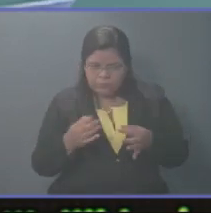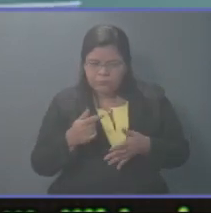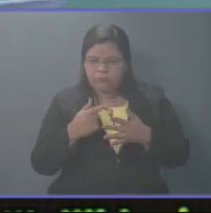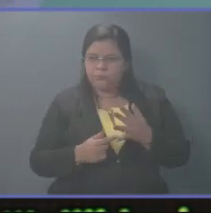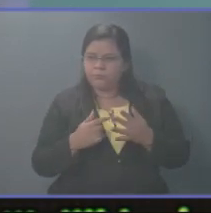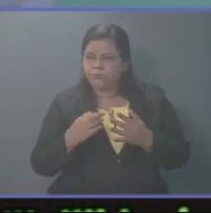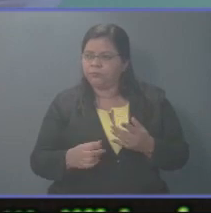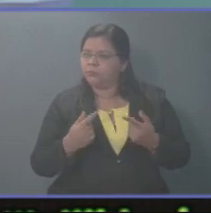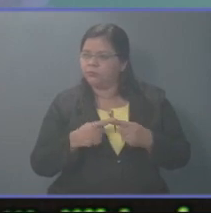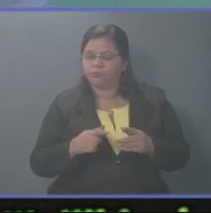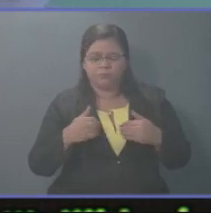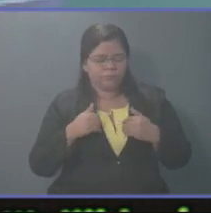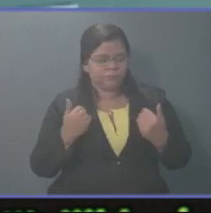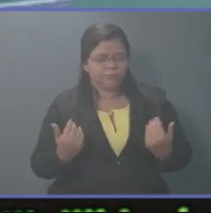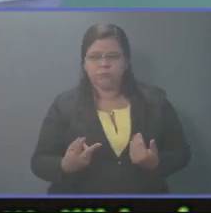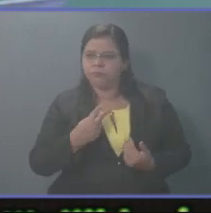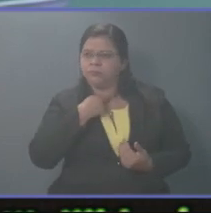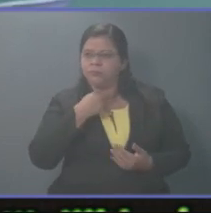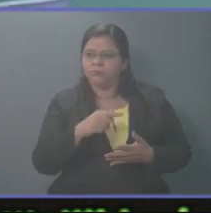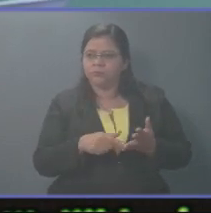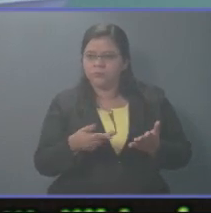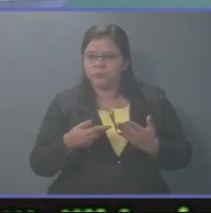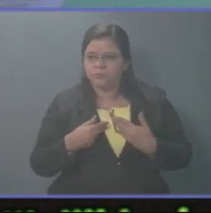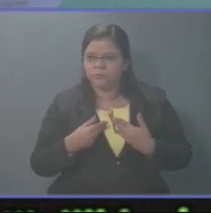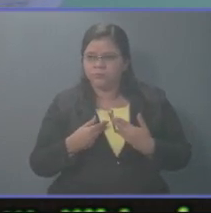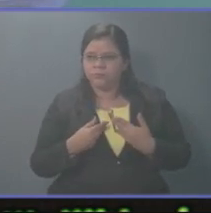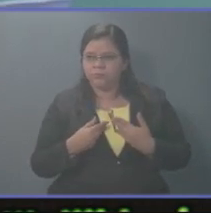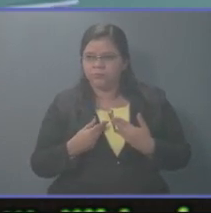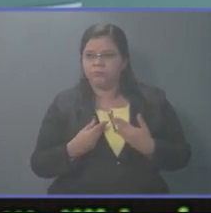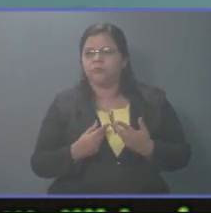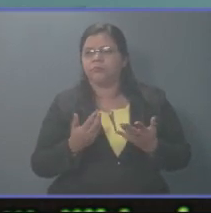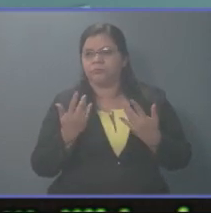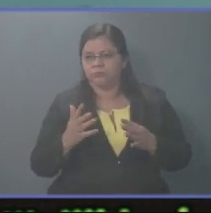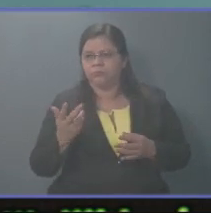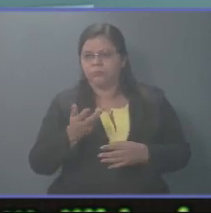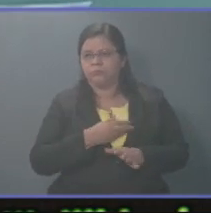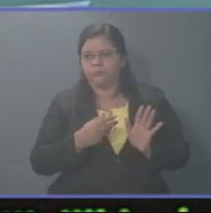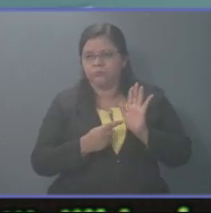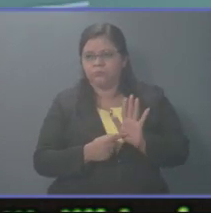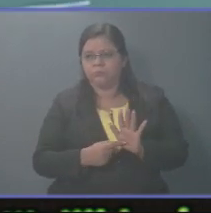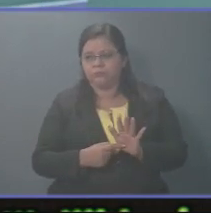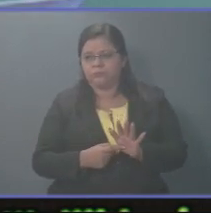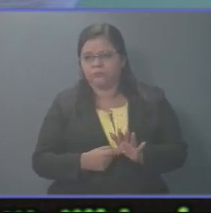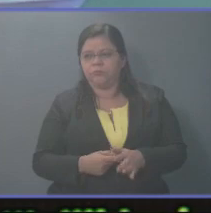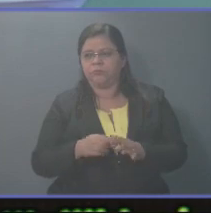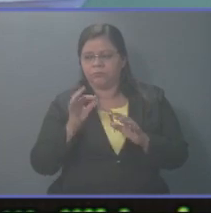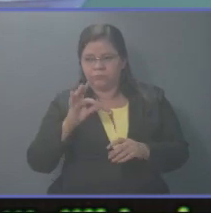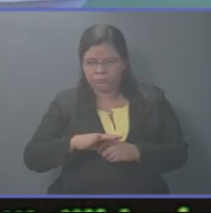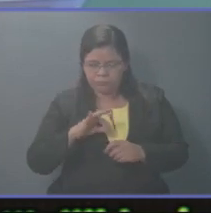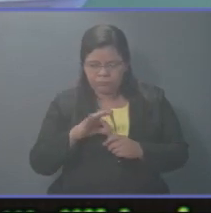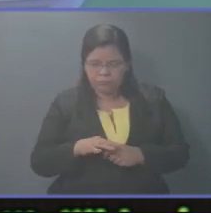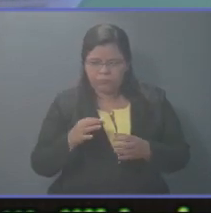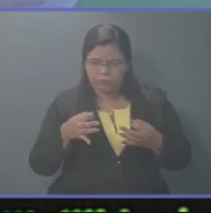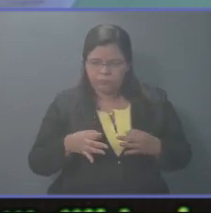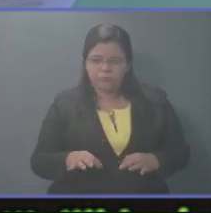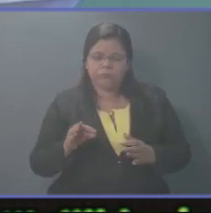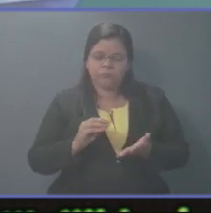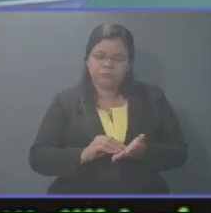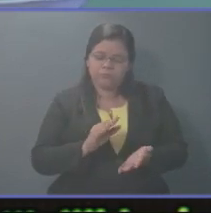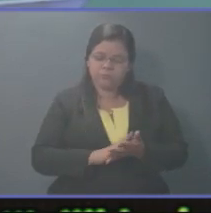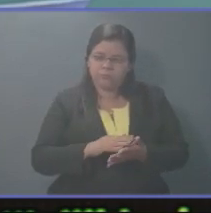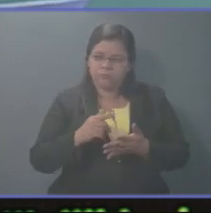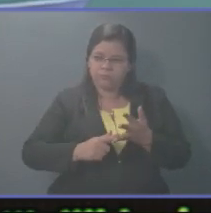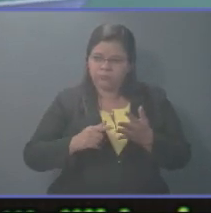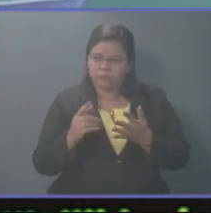tenido obstáculo para ejercer tal derecho, con lo cual queda demostrado que tal modalidad de sufragio está prevista en la